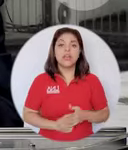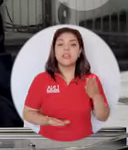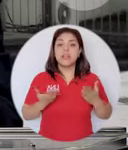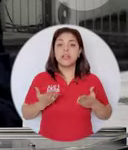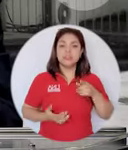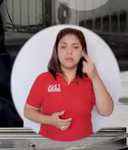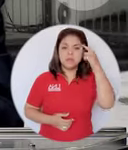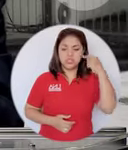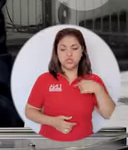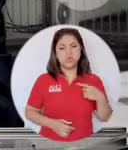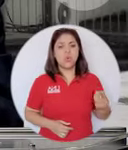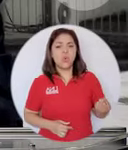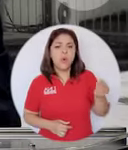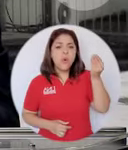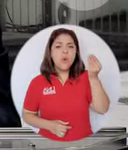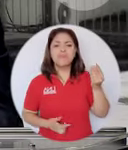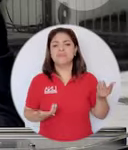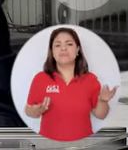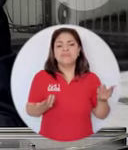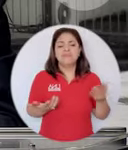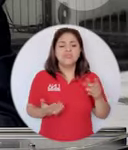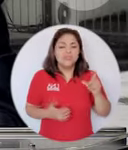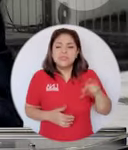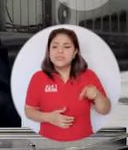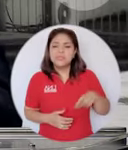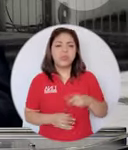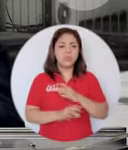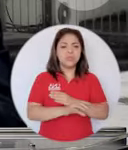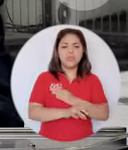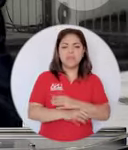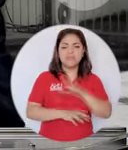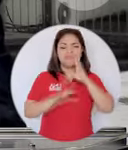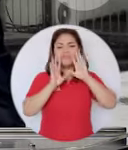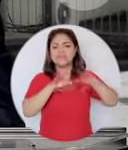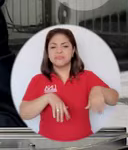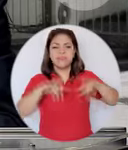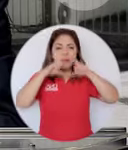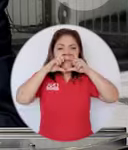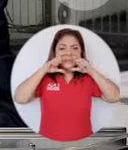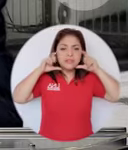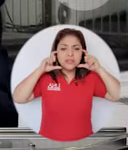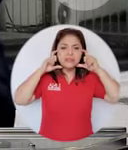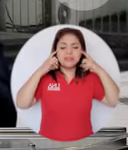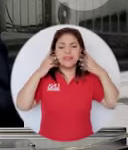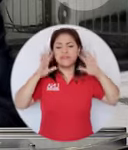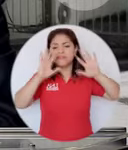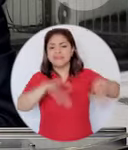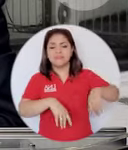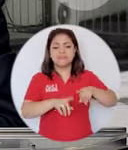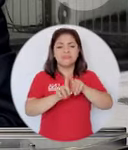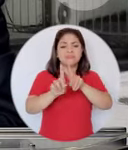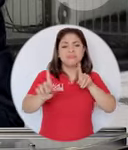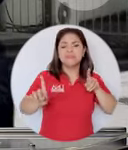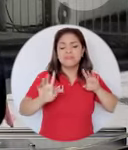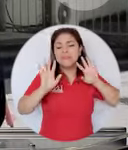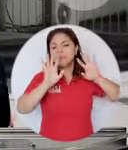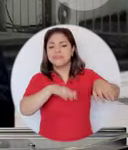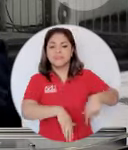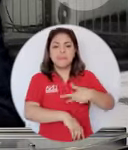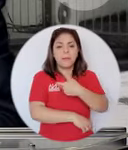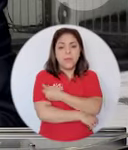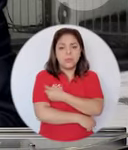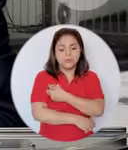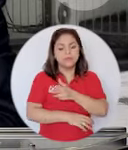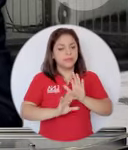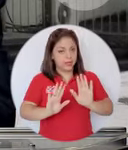puede ser de que yo pueda llegar a decir, es que yo soy una persona joven, yo no tengo que cuidarme, yo no tengo que utilizar mascarilla, yo no tengo que mantener el distanciamiento y no me